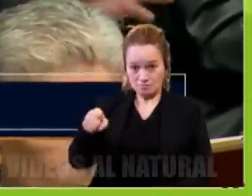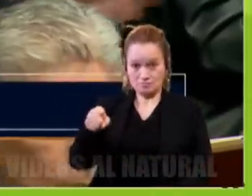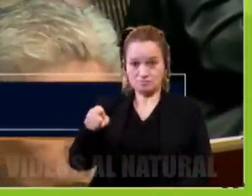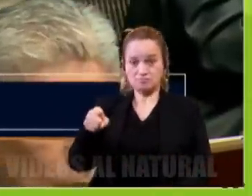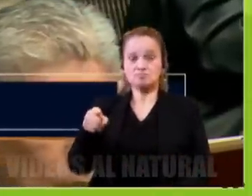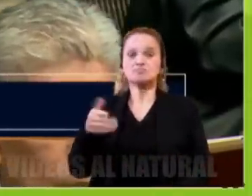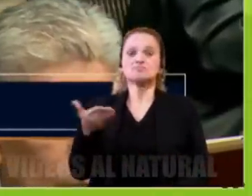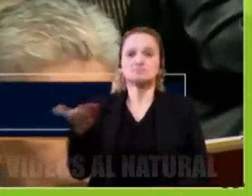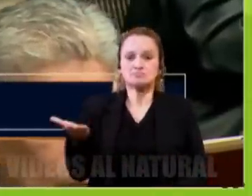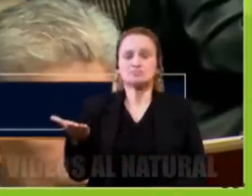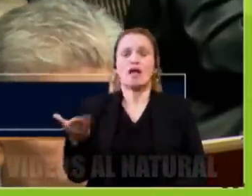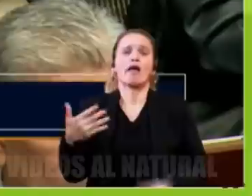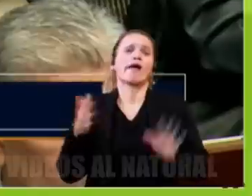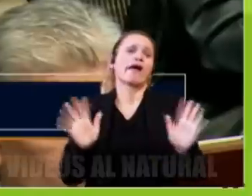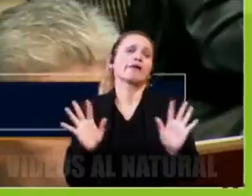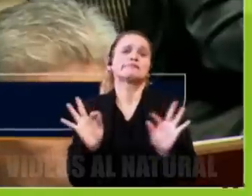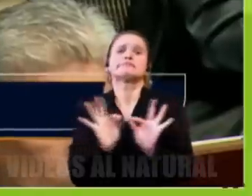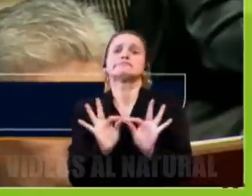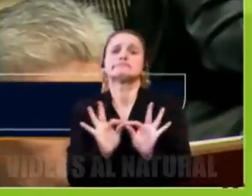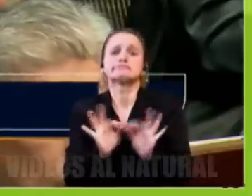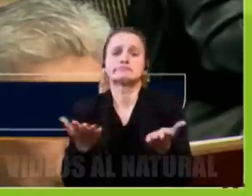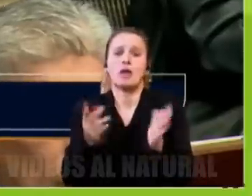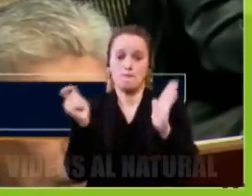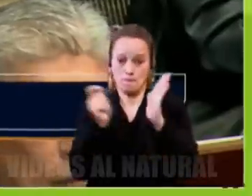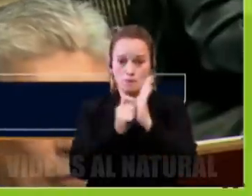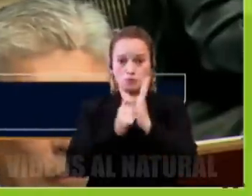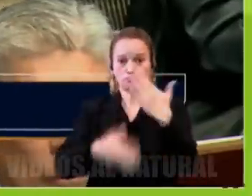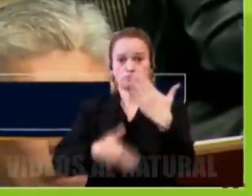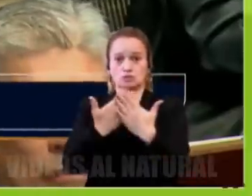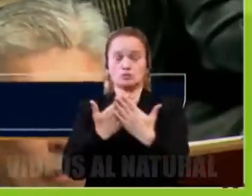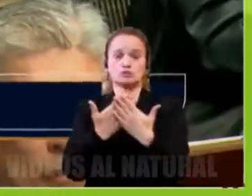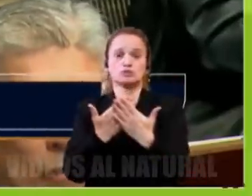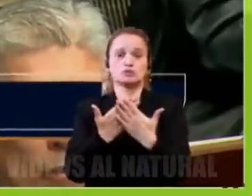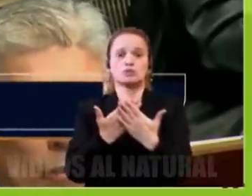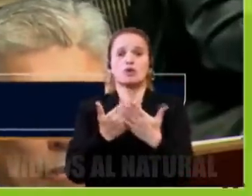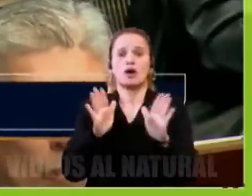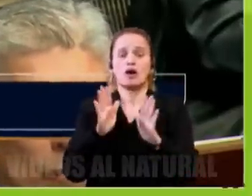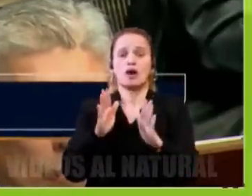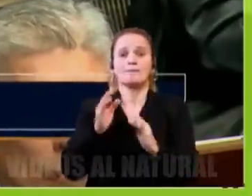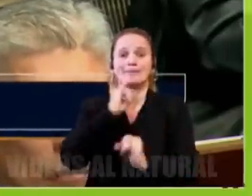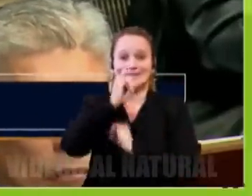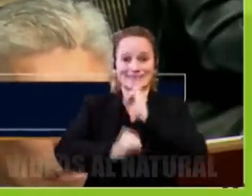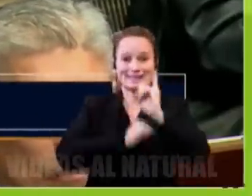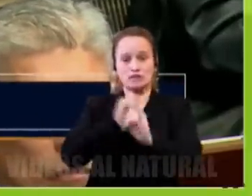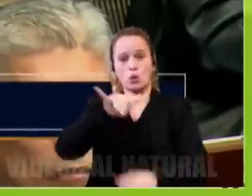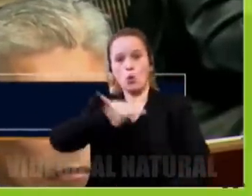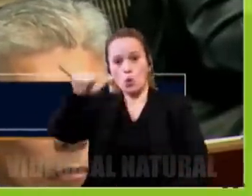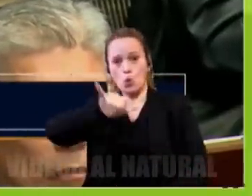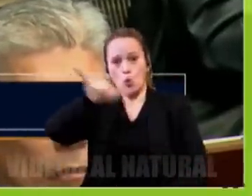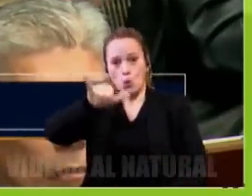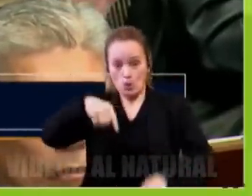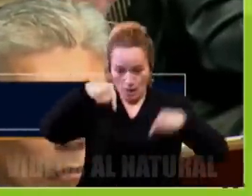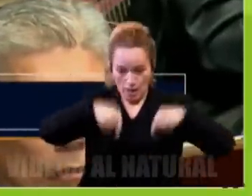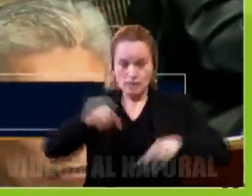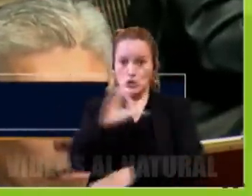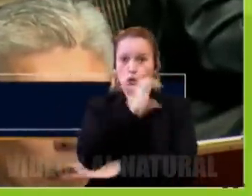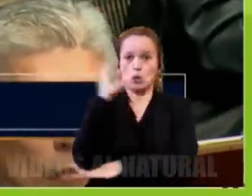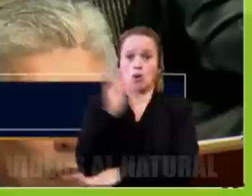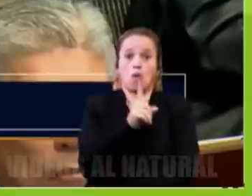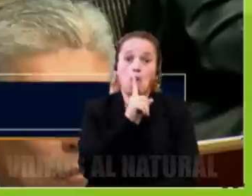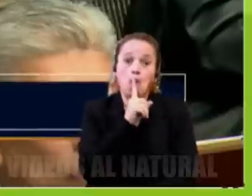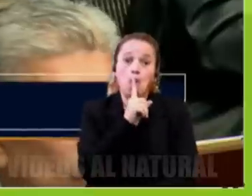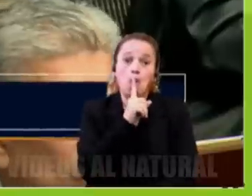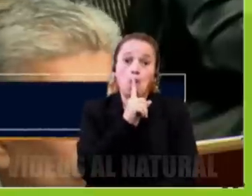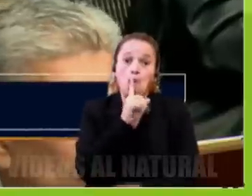que deja simplemente el punto de iniciación, inicia su gira internacional y acá vamos a